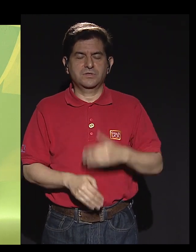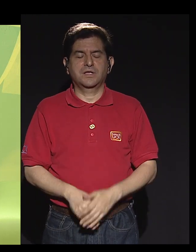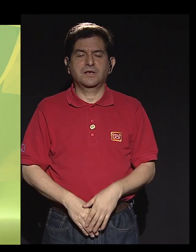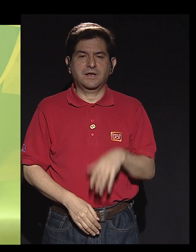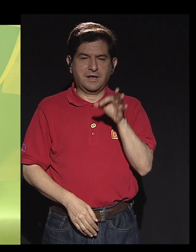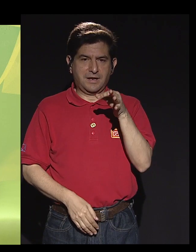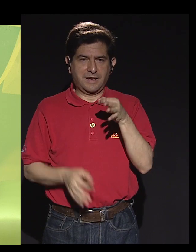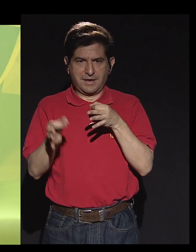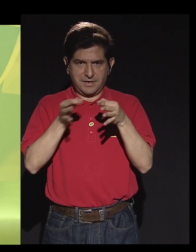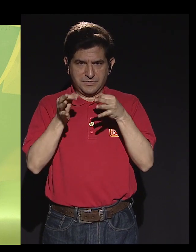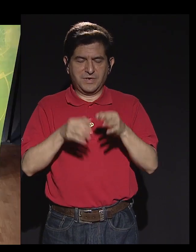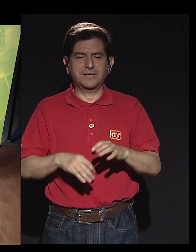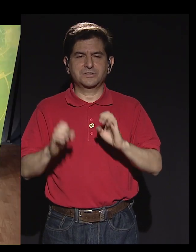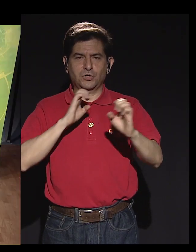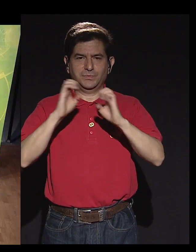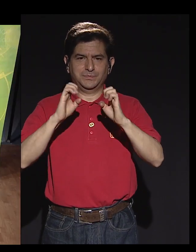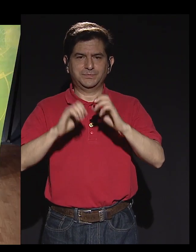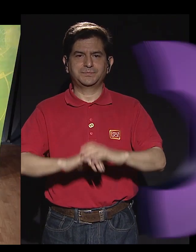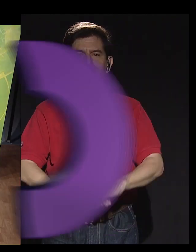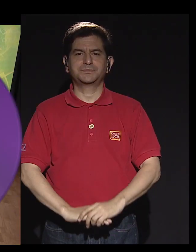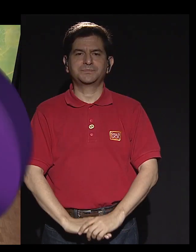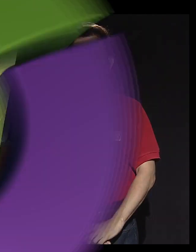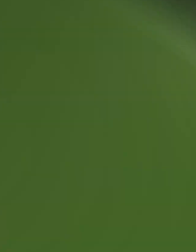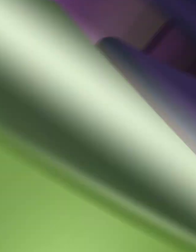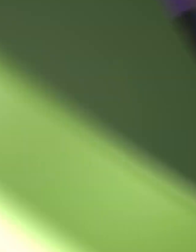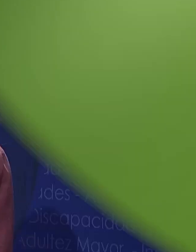más de esta entrevista.